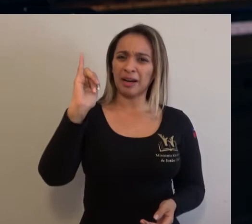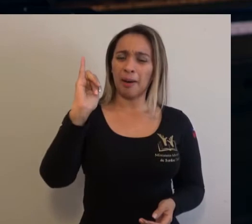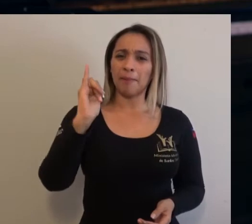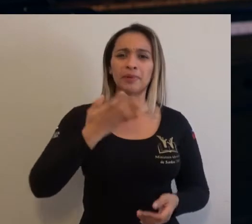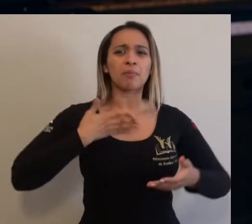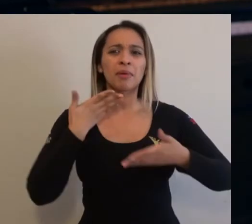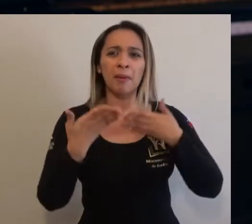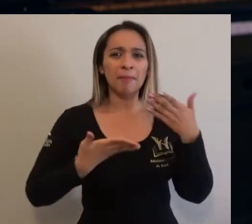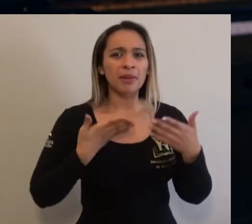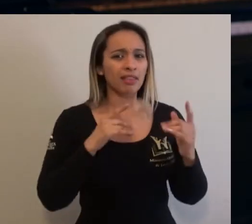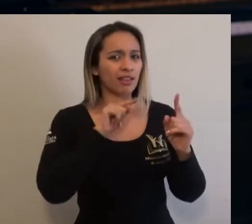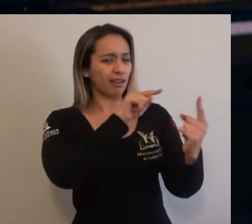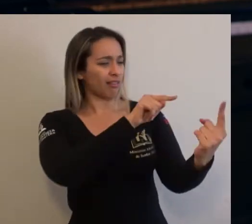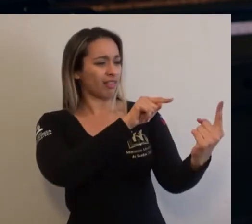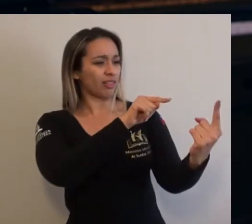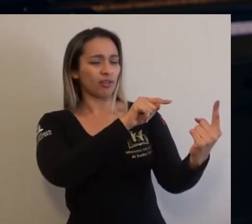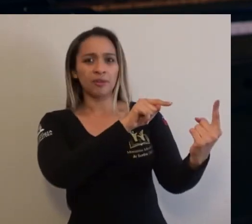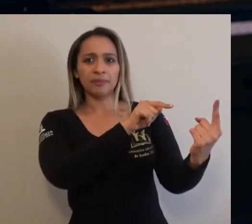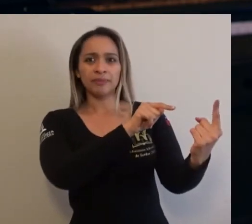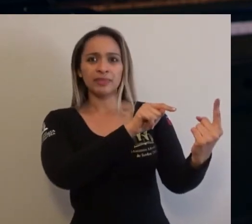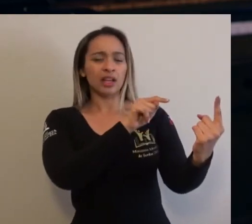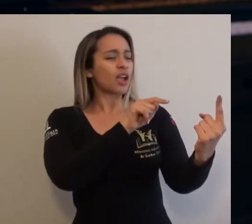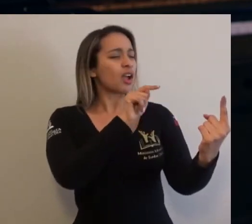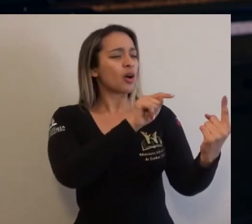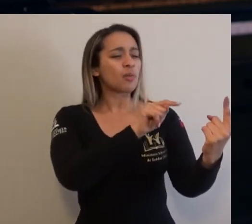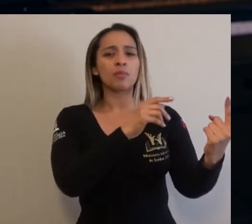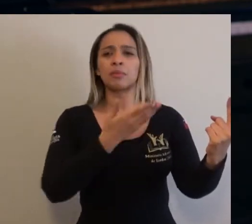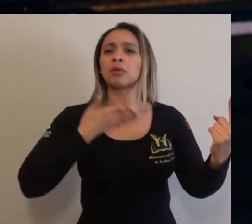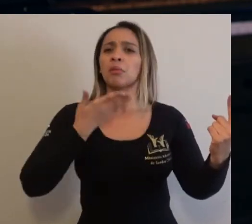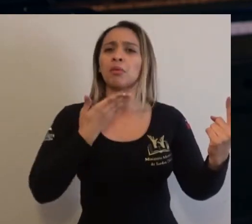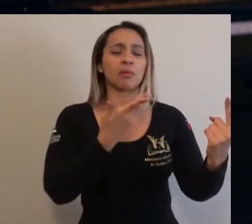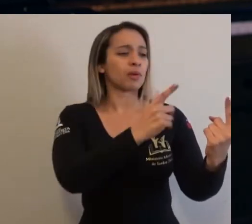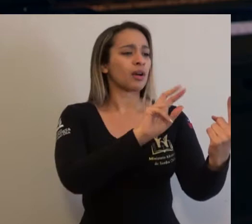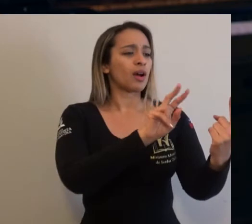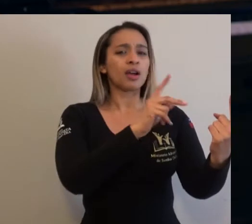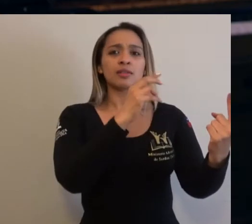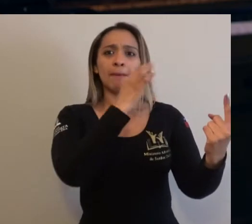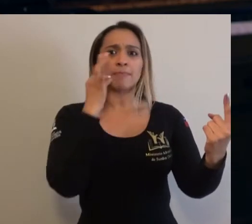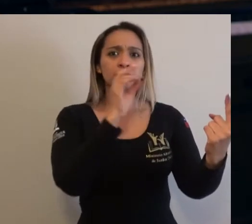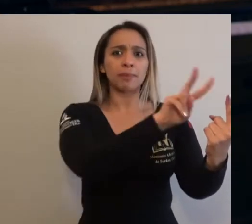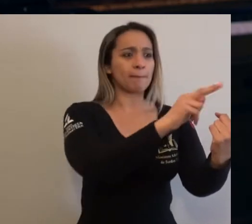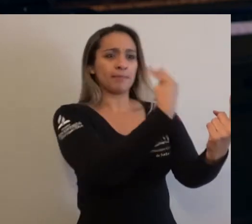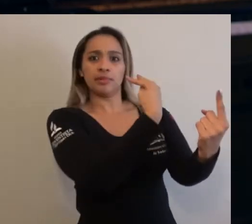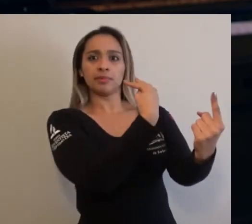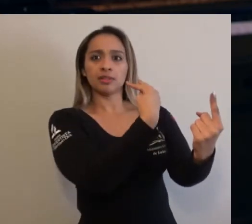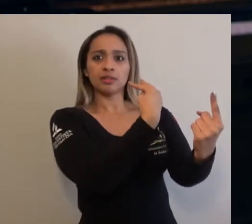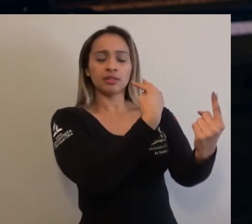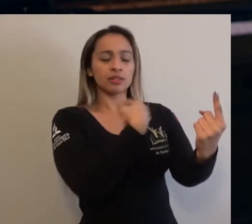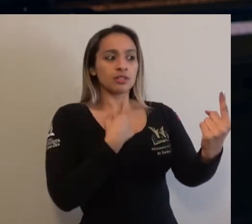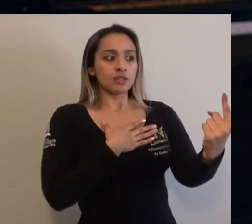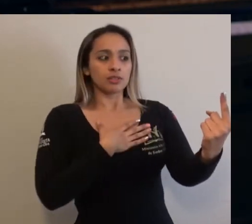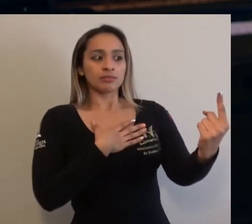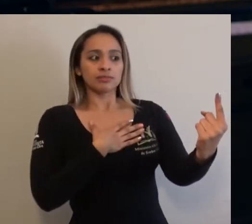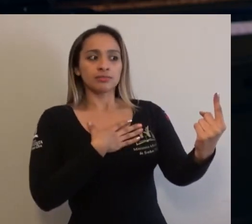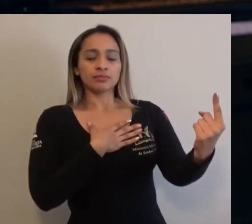conversando, estaba predicando, él en un momento detuvo su discurso y se quedó mirándome. Y